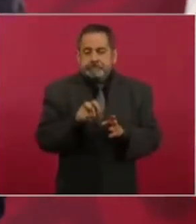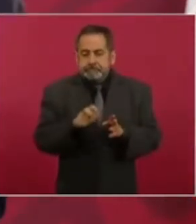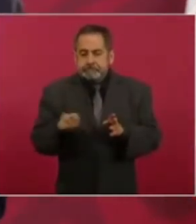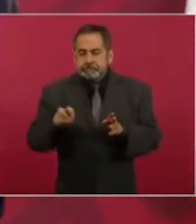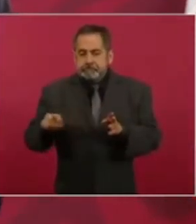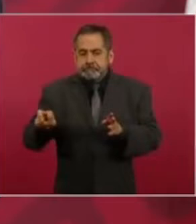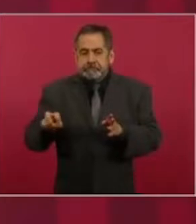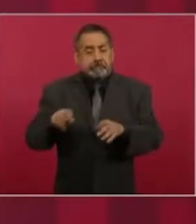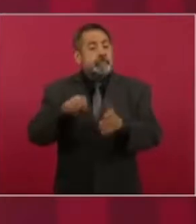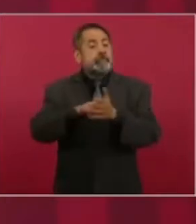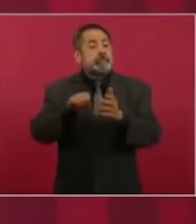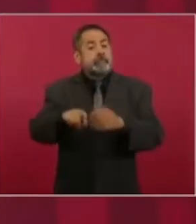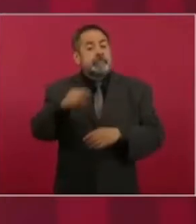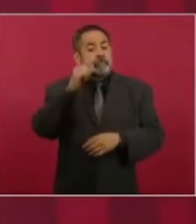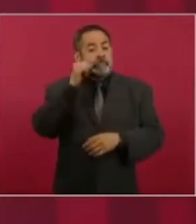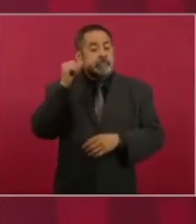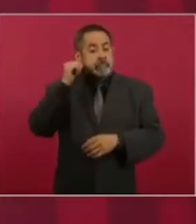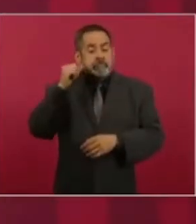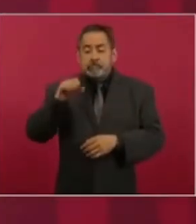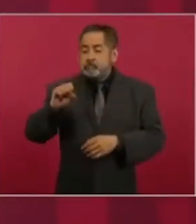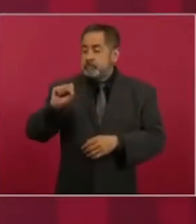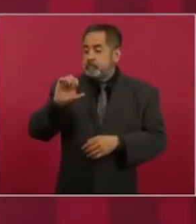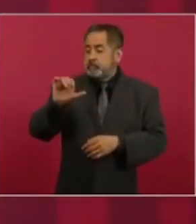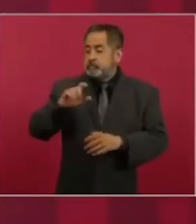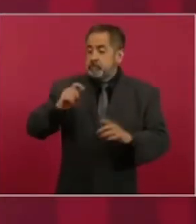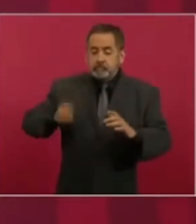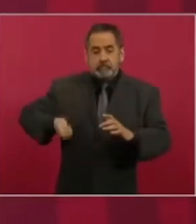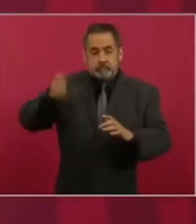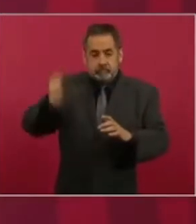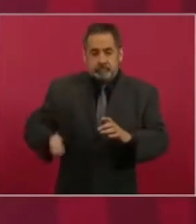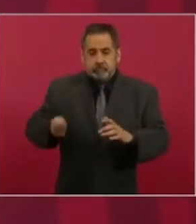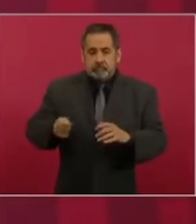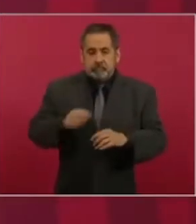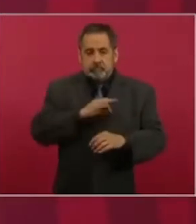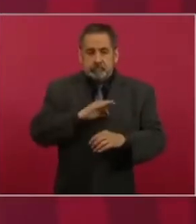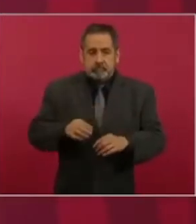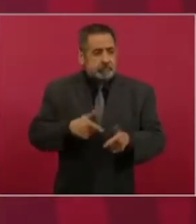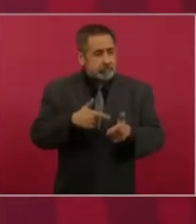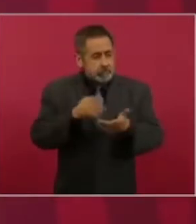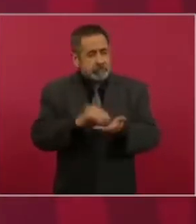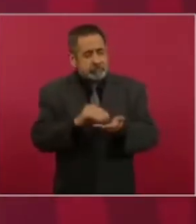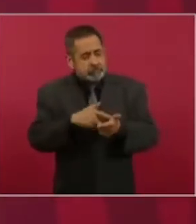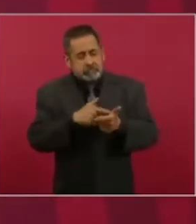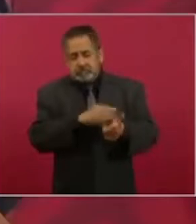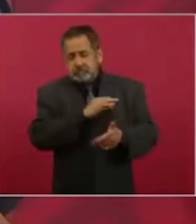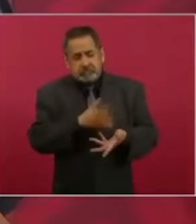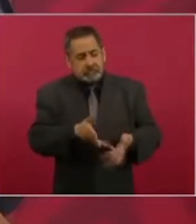la Suprema Corte resolvió de que sí pueden seguirlo haciendo.